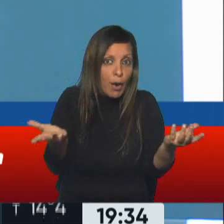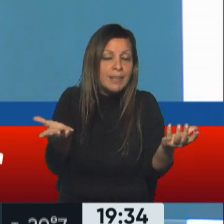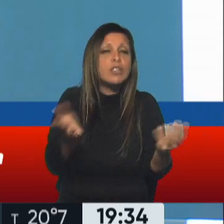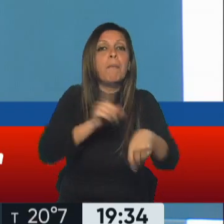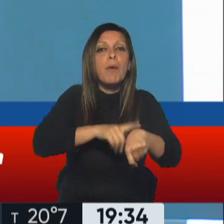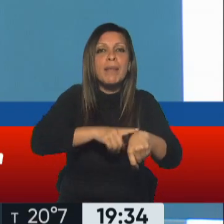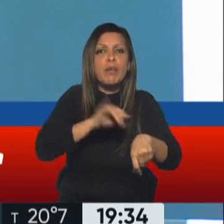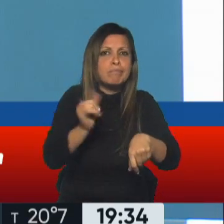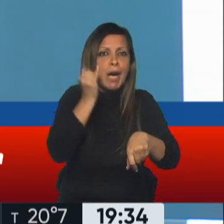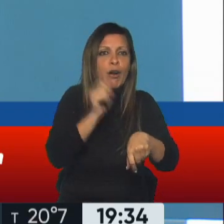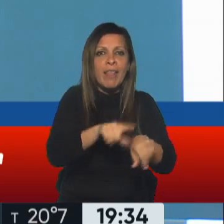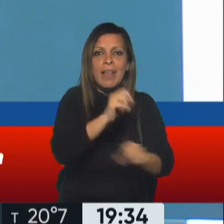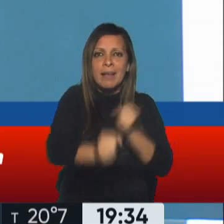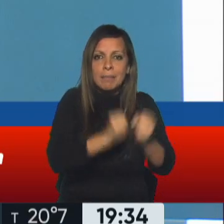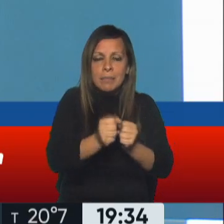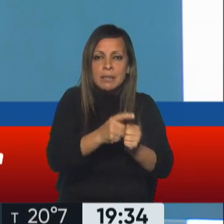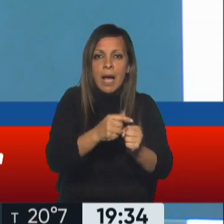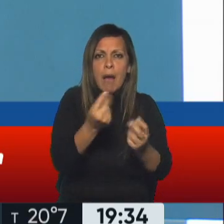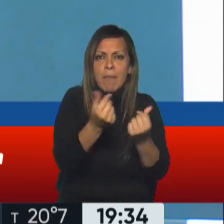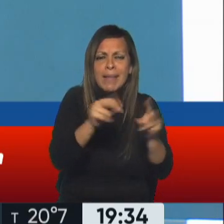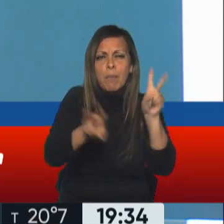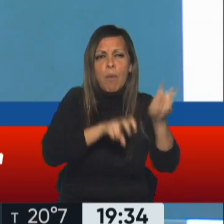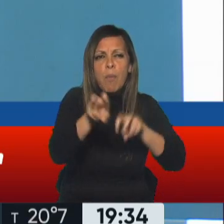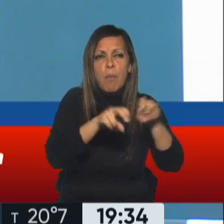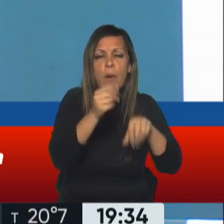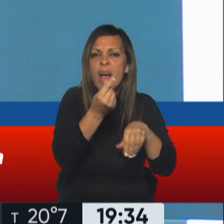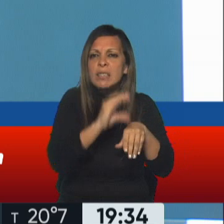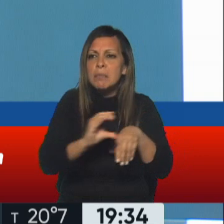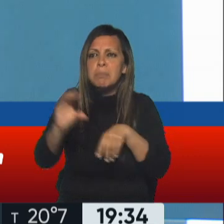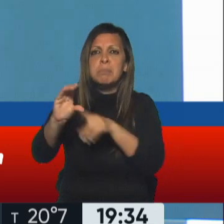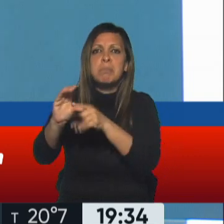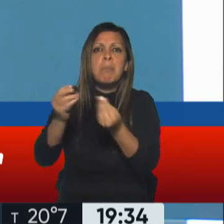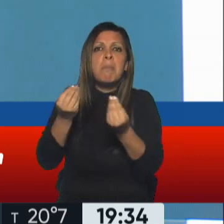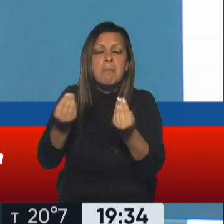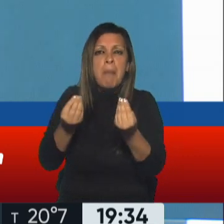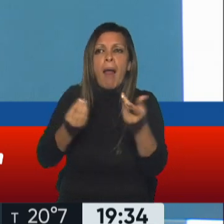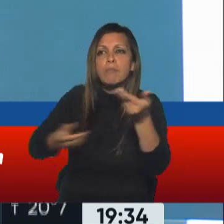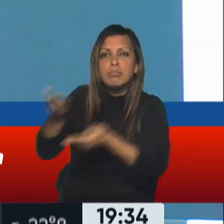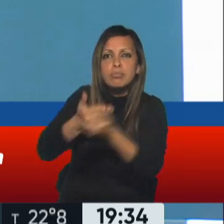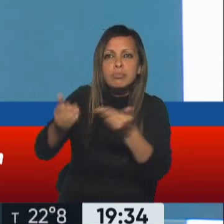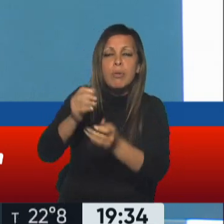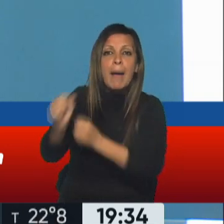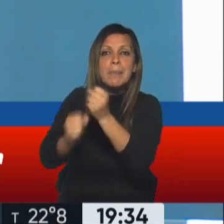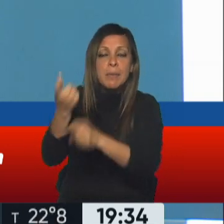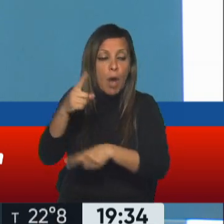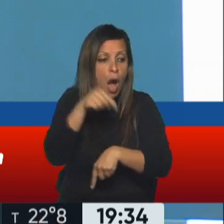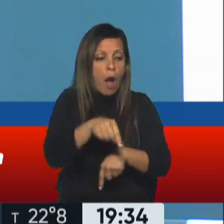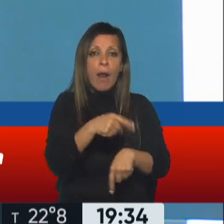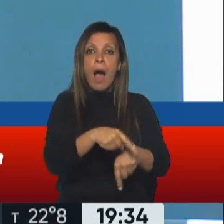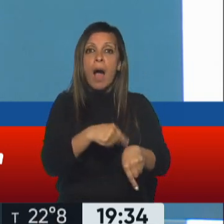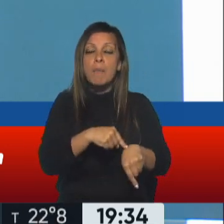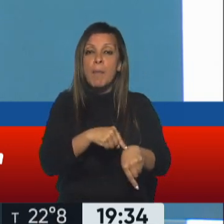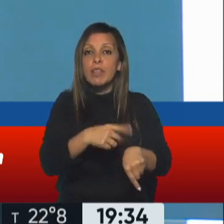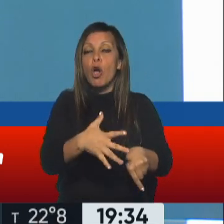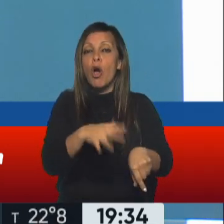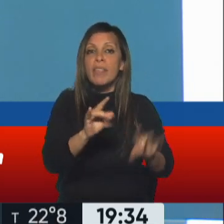que ahora no está, de los 1.500 millones de dólares, se ha utilizado, digamos, para generar rentabilidad entre los empresarios y accionistas, y ahora que queman las papas,